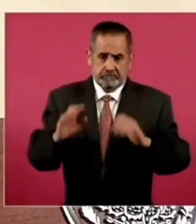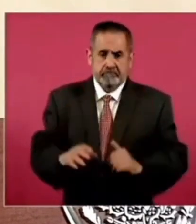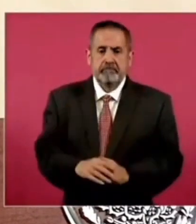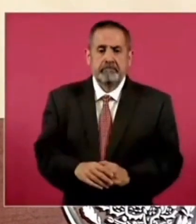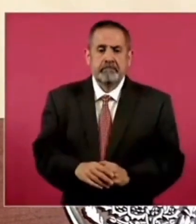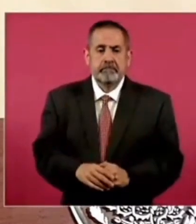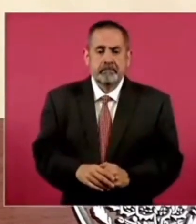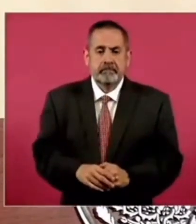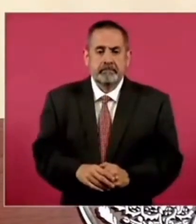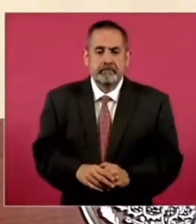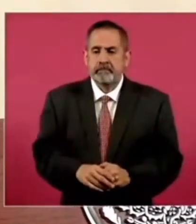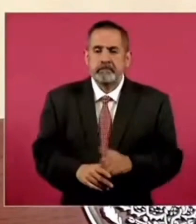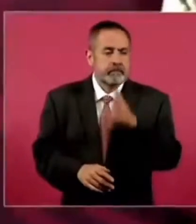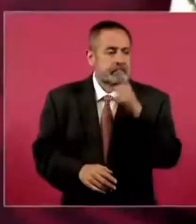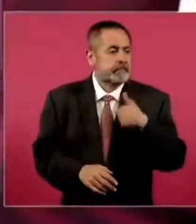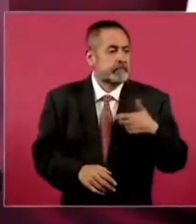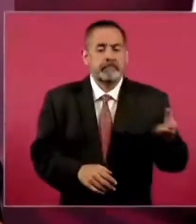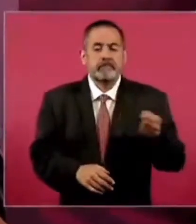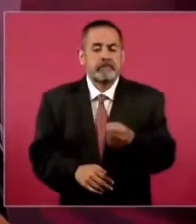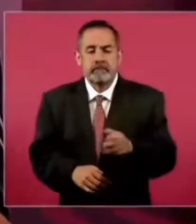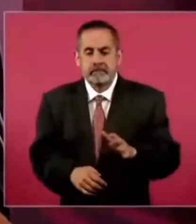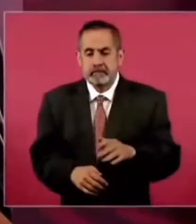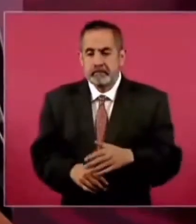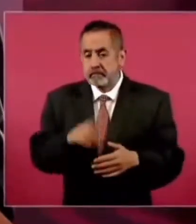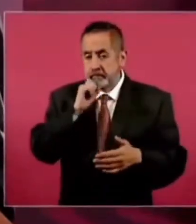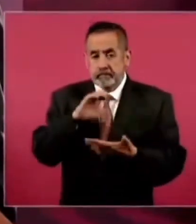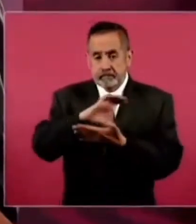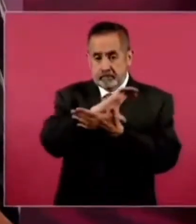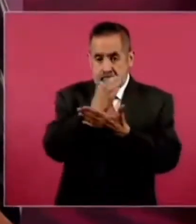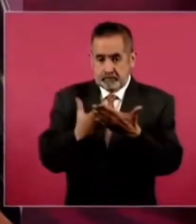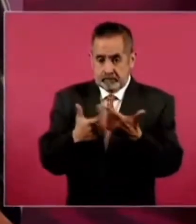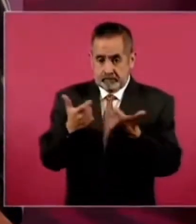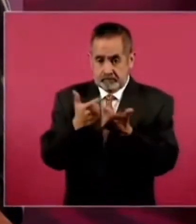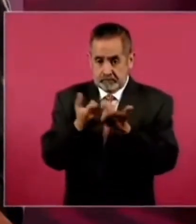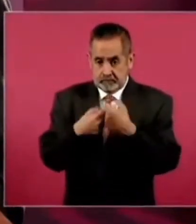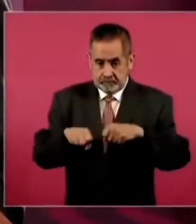e incluso para la revisión de los contratos colectivos